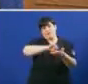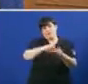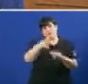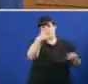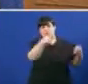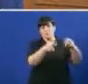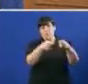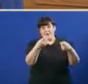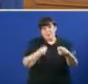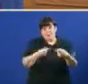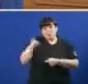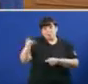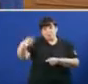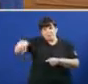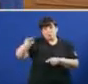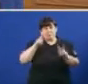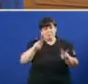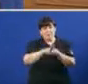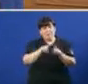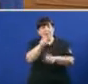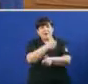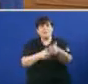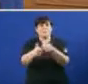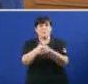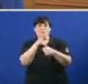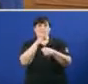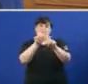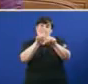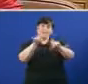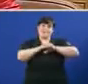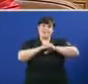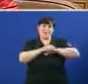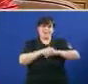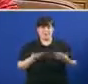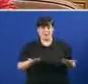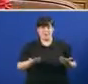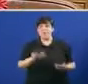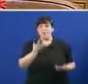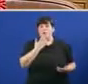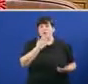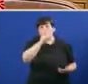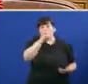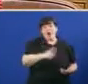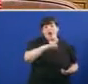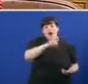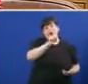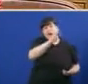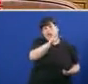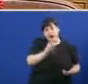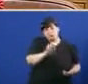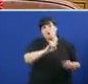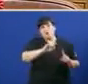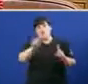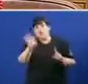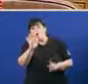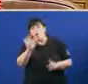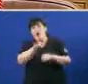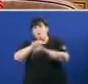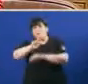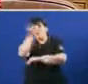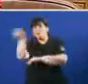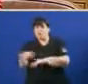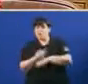para vostede e para as empresas amigas do Partido Popular, as empresas do señor Rato, de Güemes, de Romai Becaría e de moitos